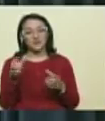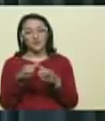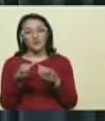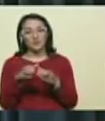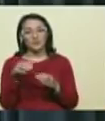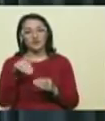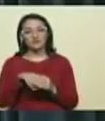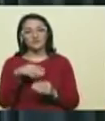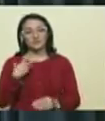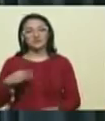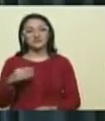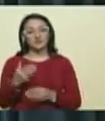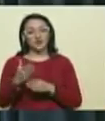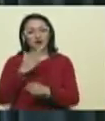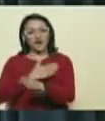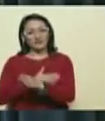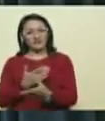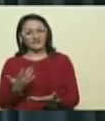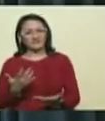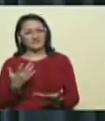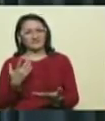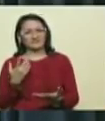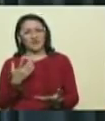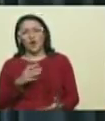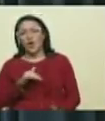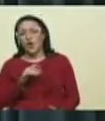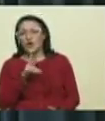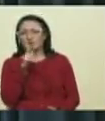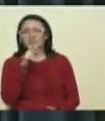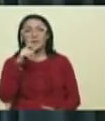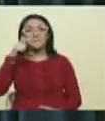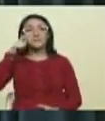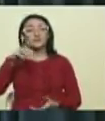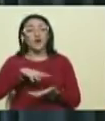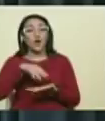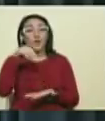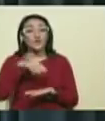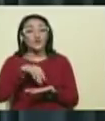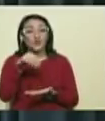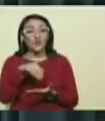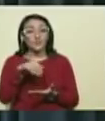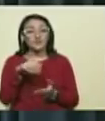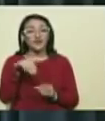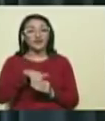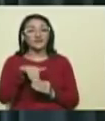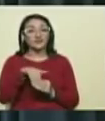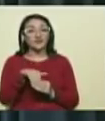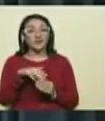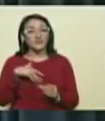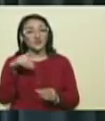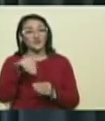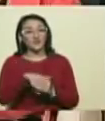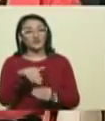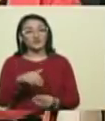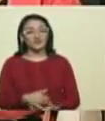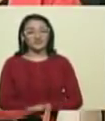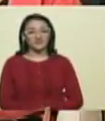elección parlamentaria anterior, y las primarias fueron una barbaridad, que la gente tenía que sacar fotocopia de las boletas electorales para poder votar.